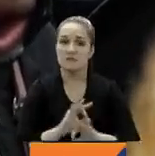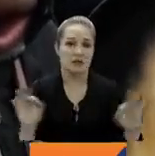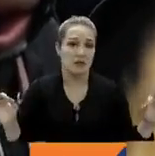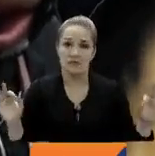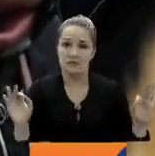rusia